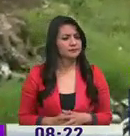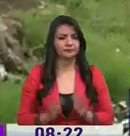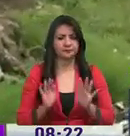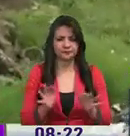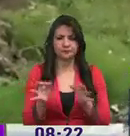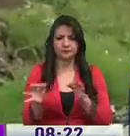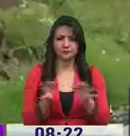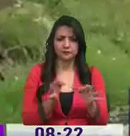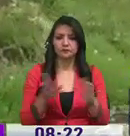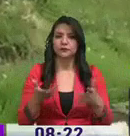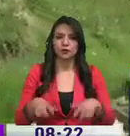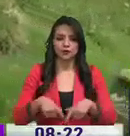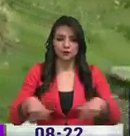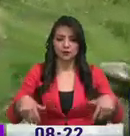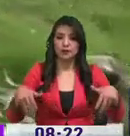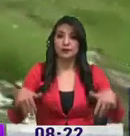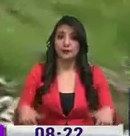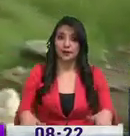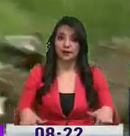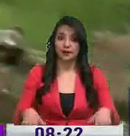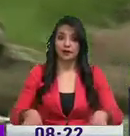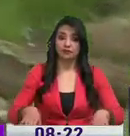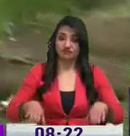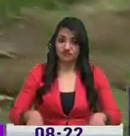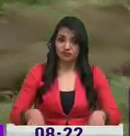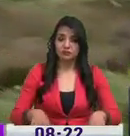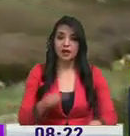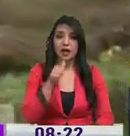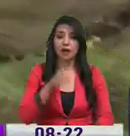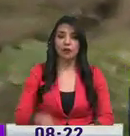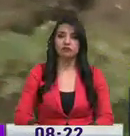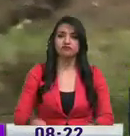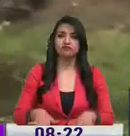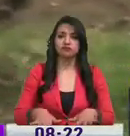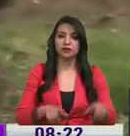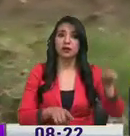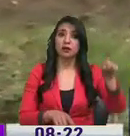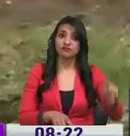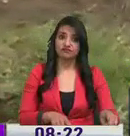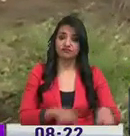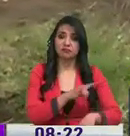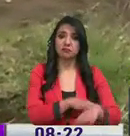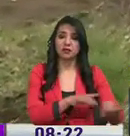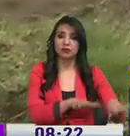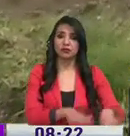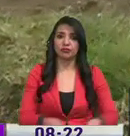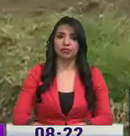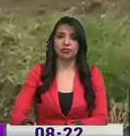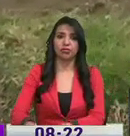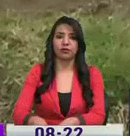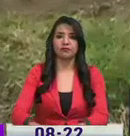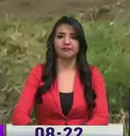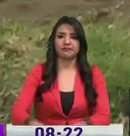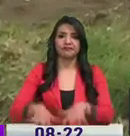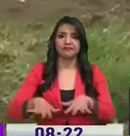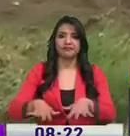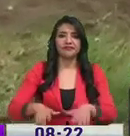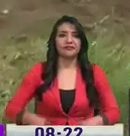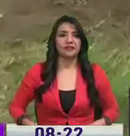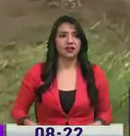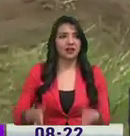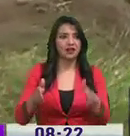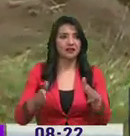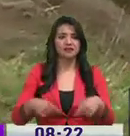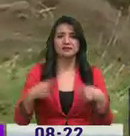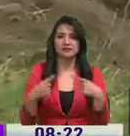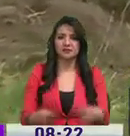como no hay una alcantarilla estable, fija, el agua se emposa aquí en la vereda, se emposa el agua aquí y todos los días